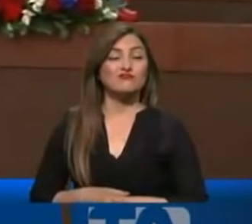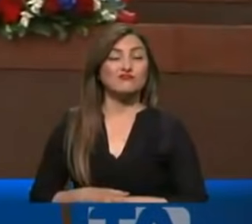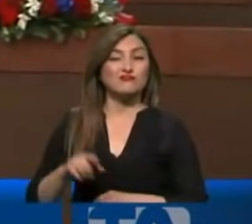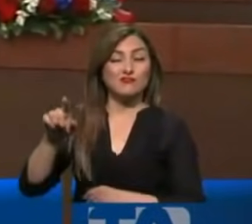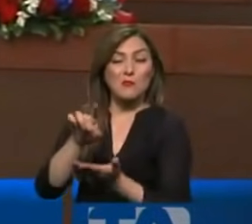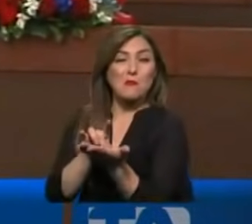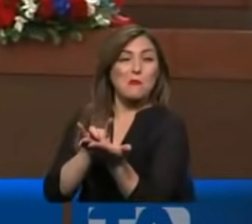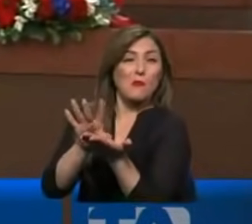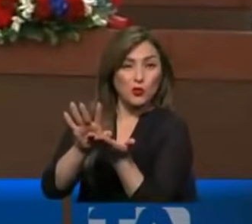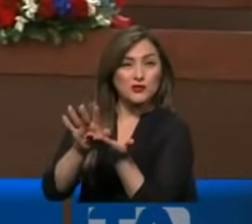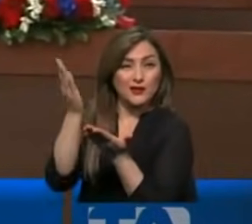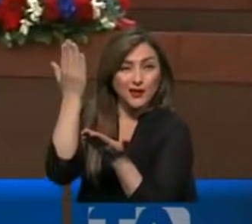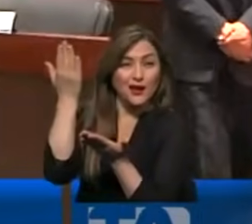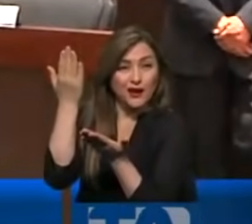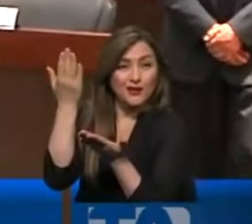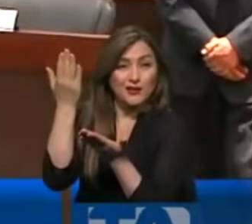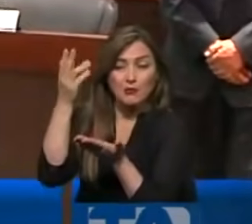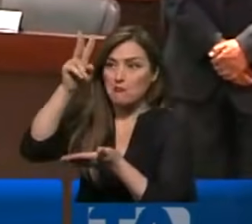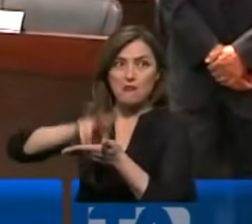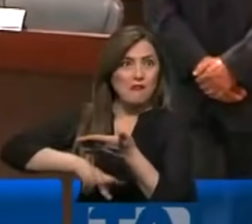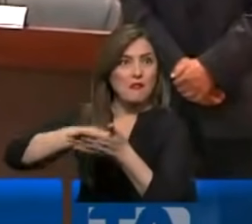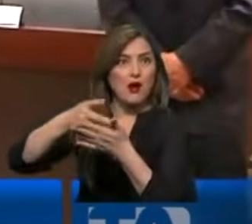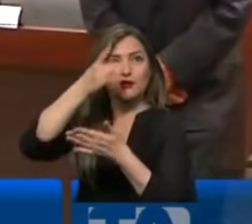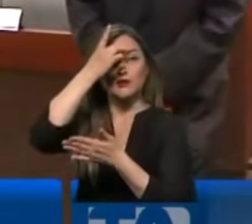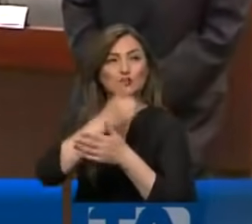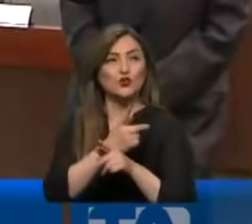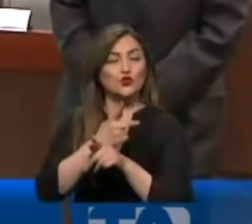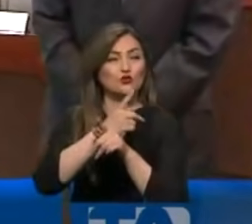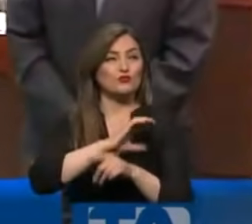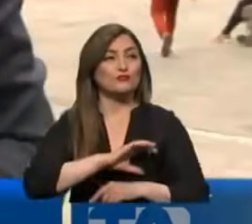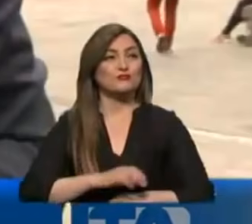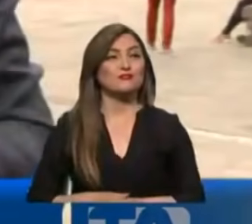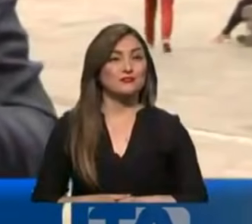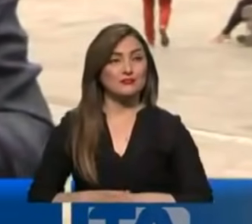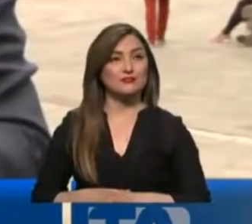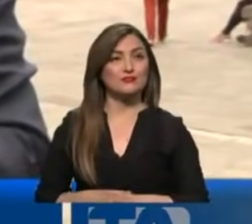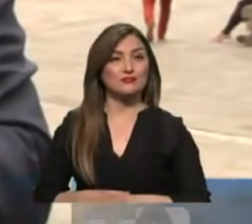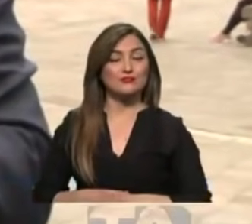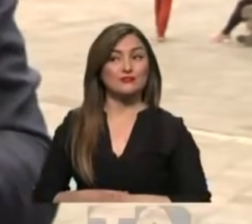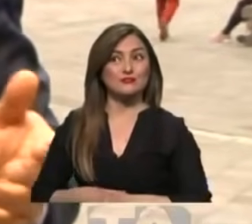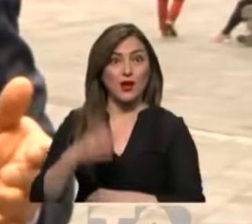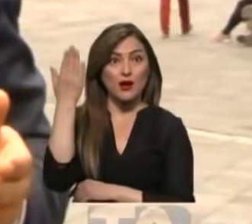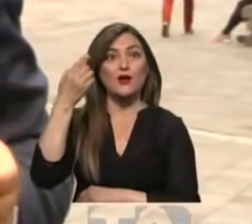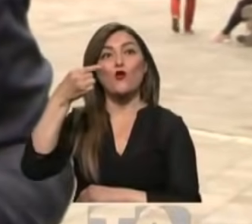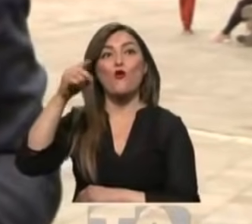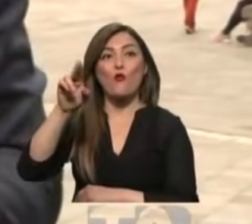de Jorge Yunda, que decidió el Consejo Metropolitano. Pese a ello, Santiago